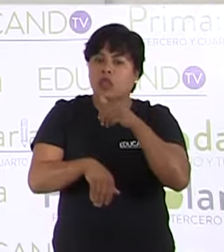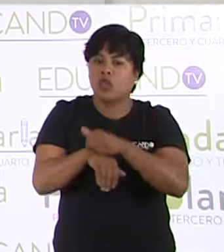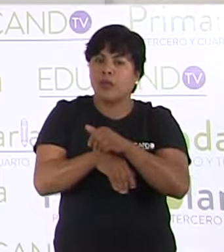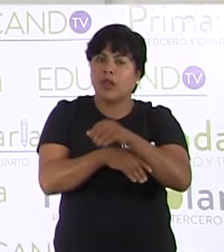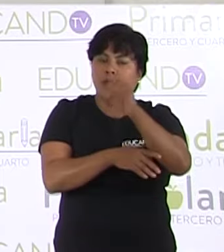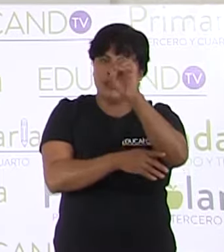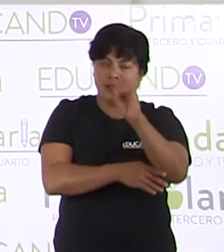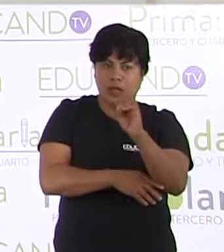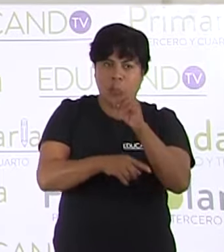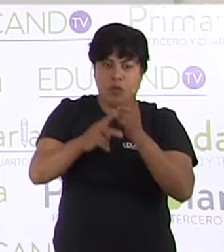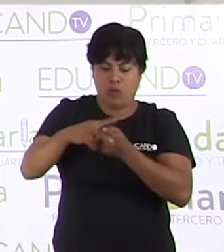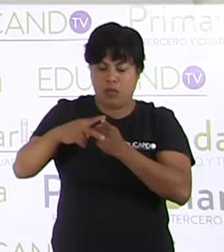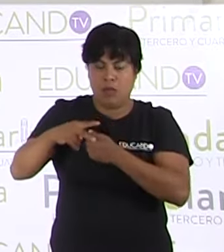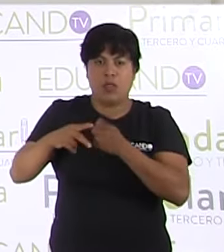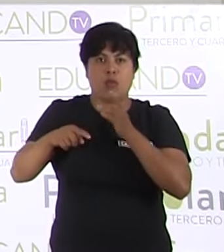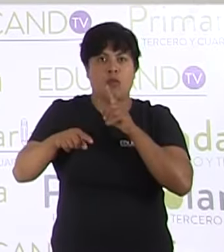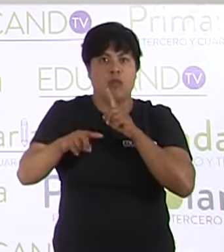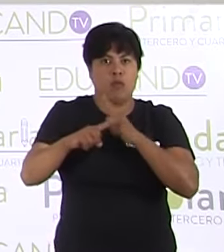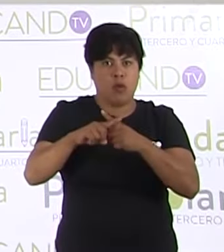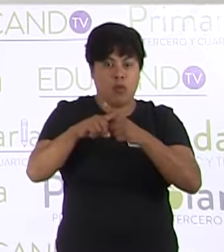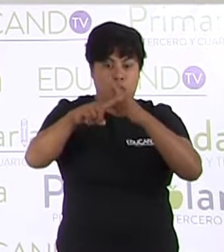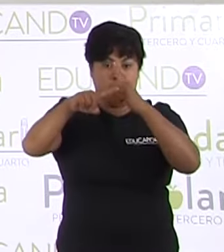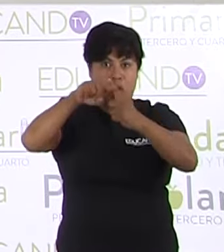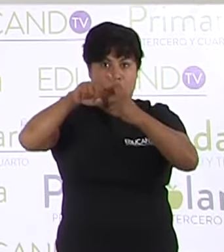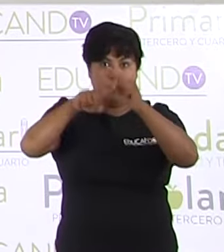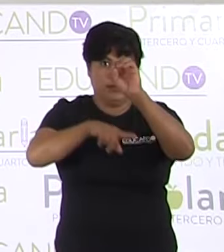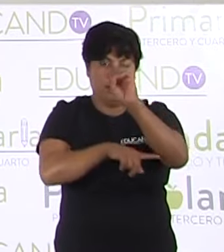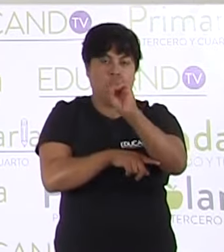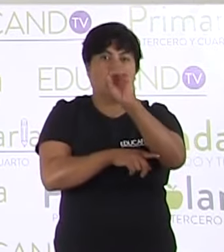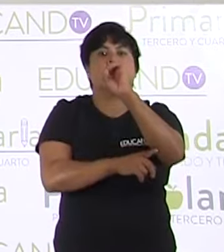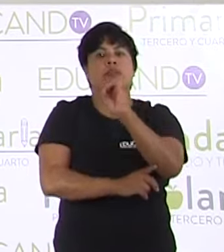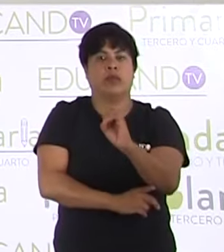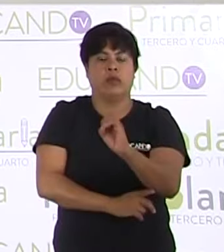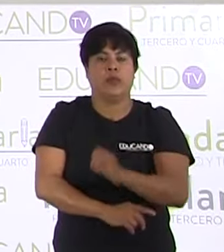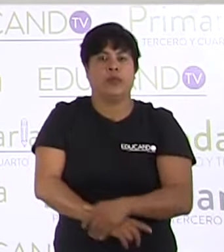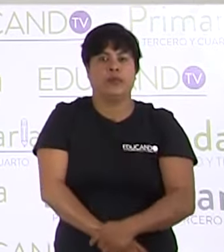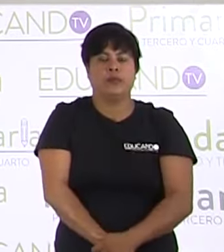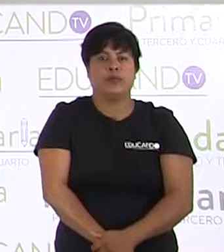con cer da cer